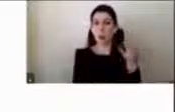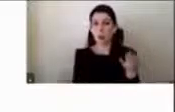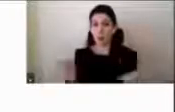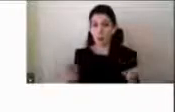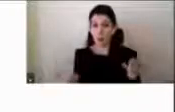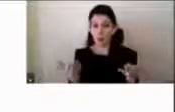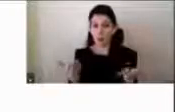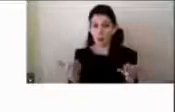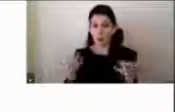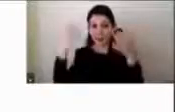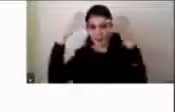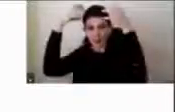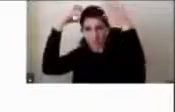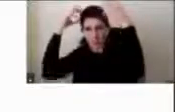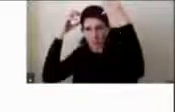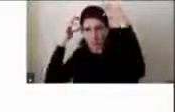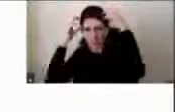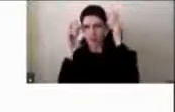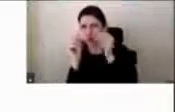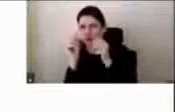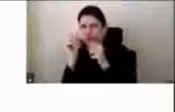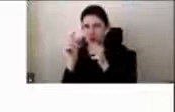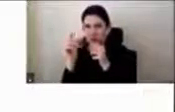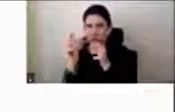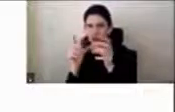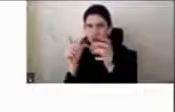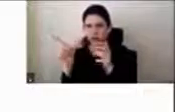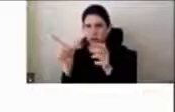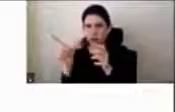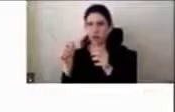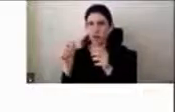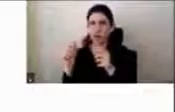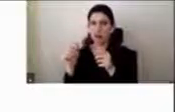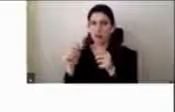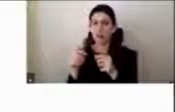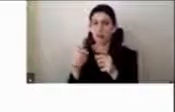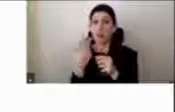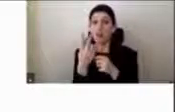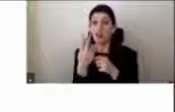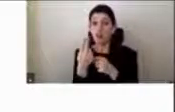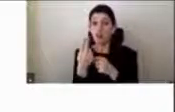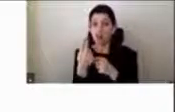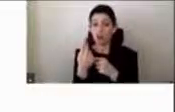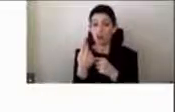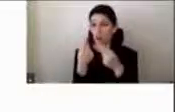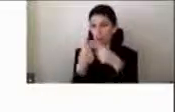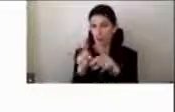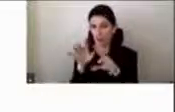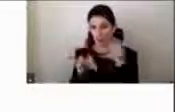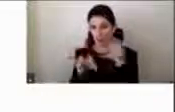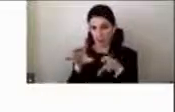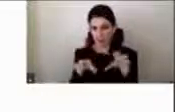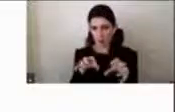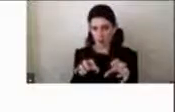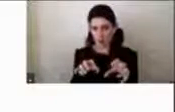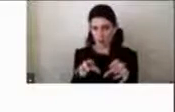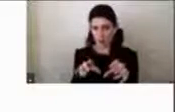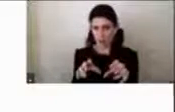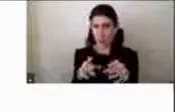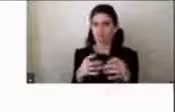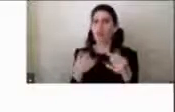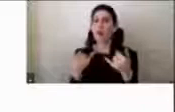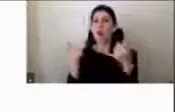de los componentes de este sistema córtico-cerebelar entre dos especies con distintos grados de frecuencia de juego social